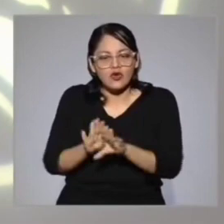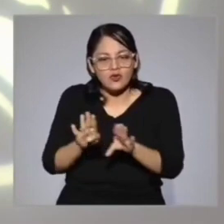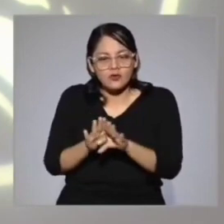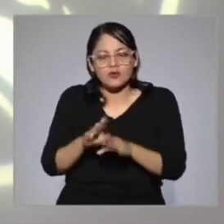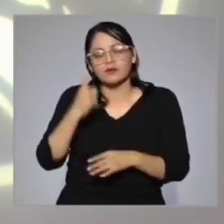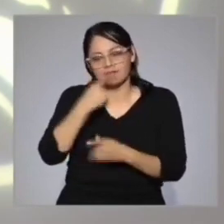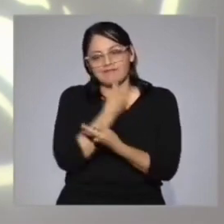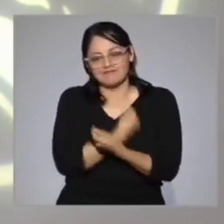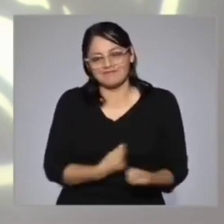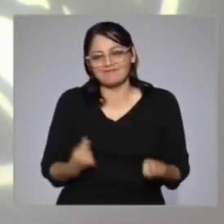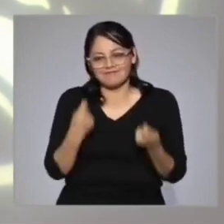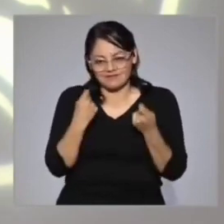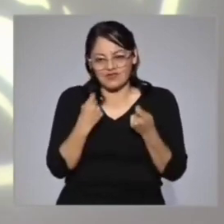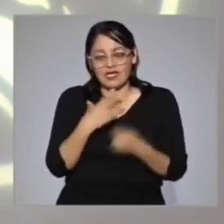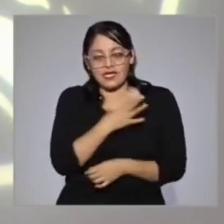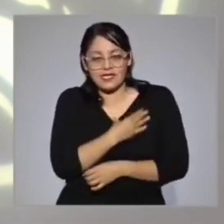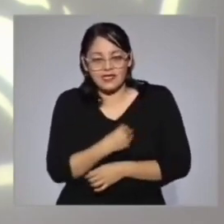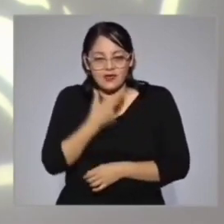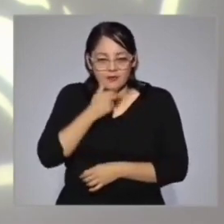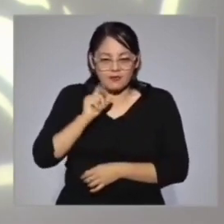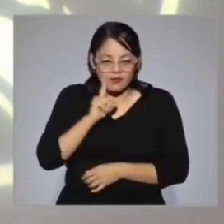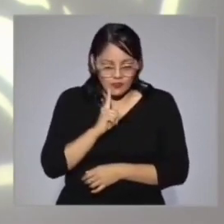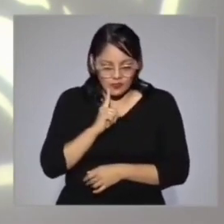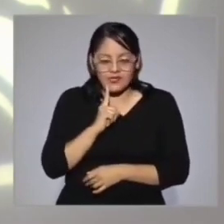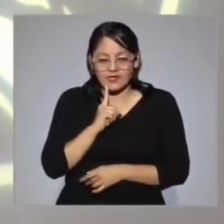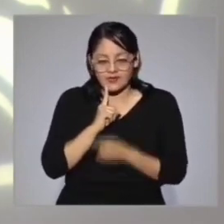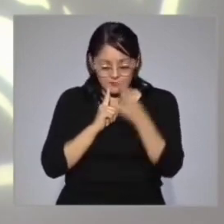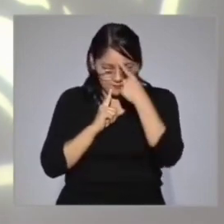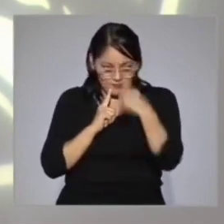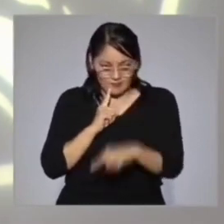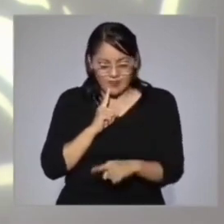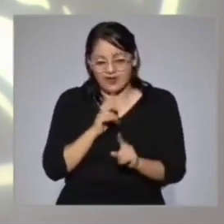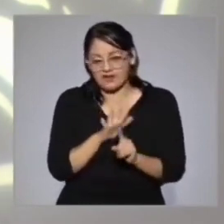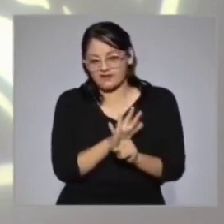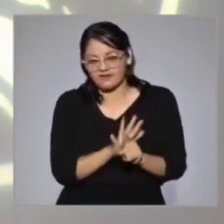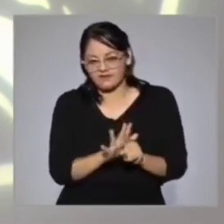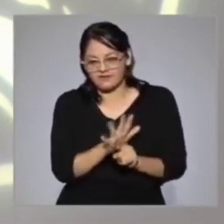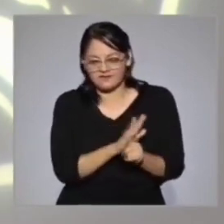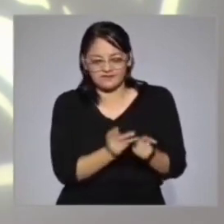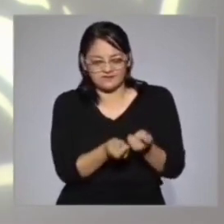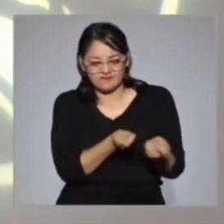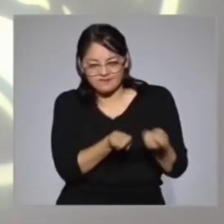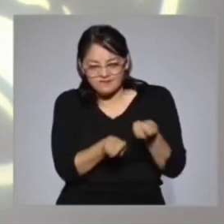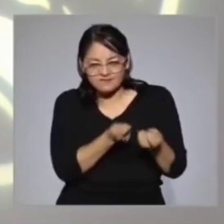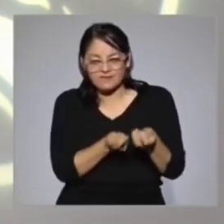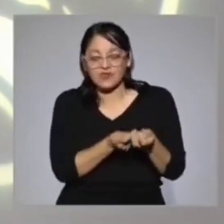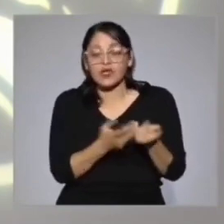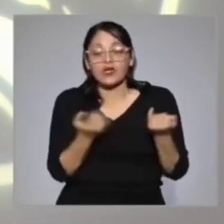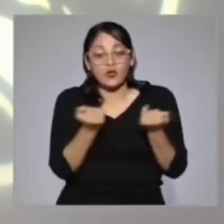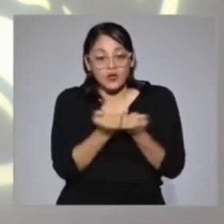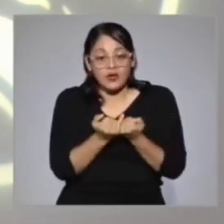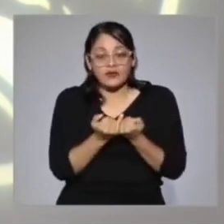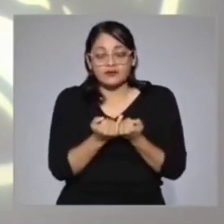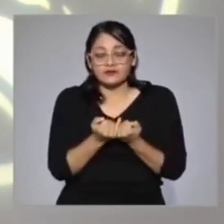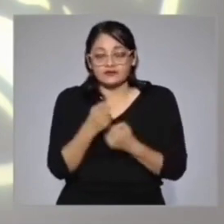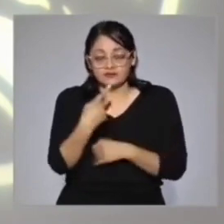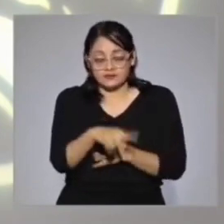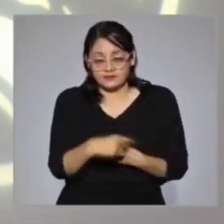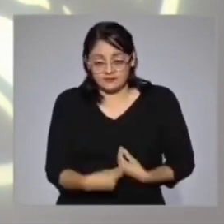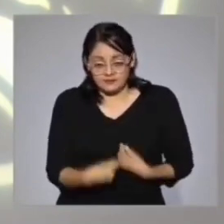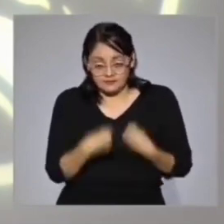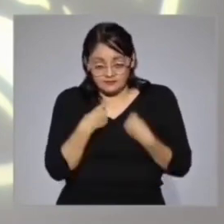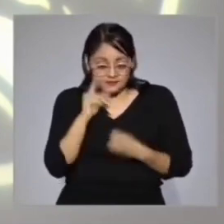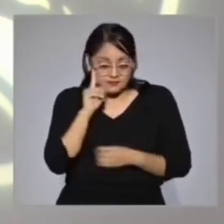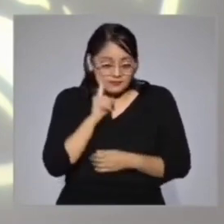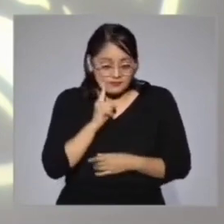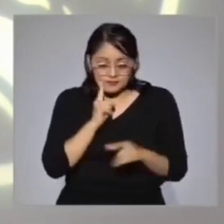de las infancias, a través de las hijas y de los hijos, para manipular, para sabotear, para hacer incluso imposible la vida de